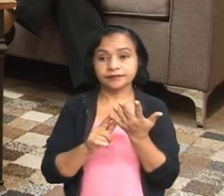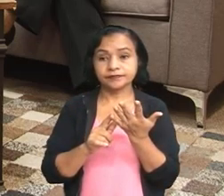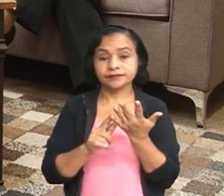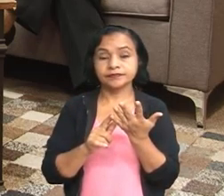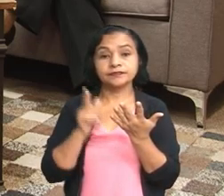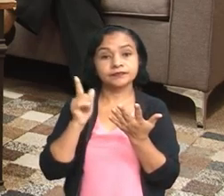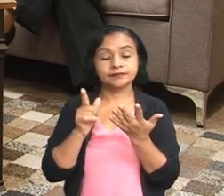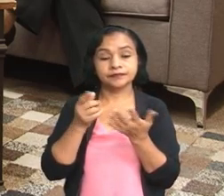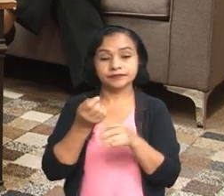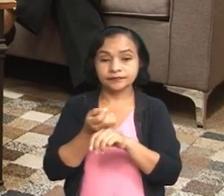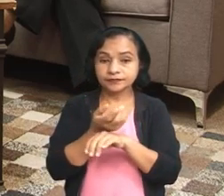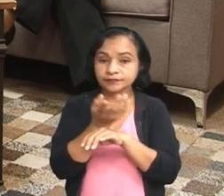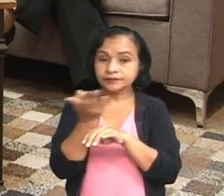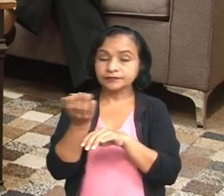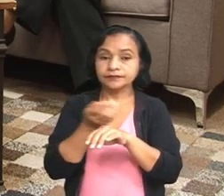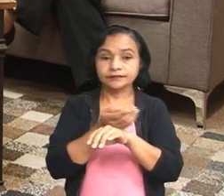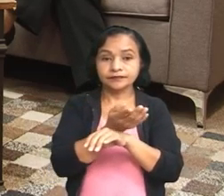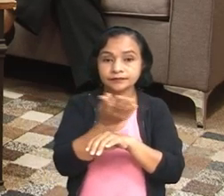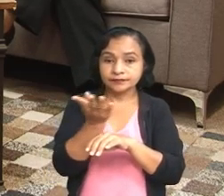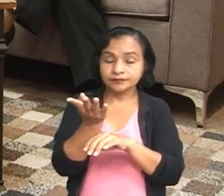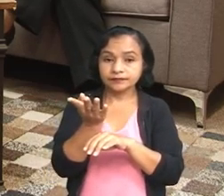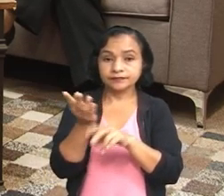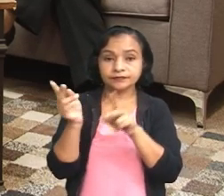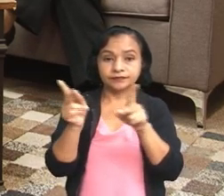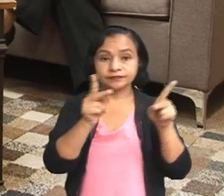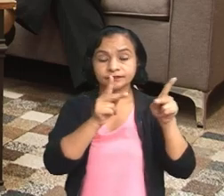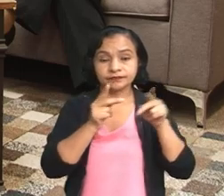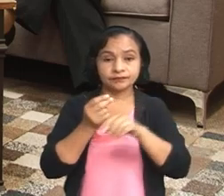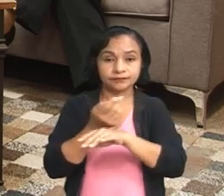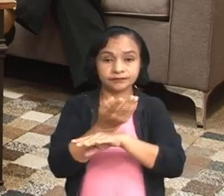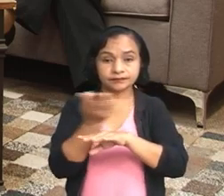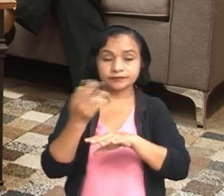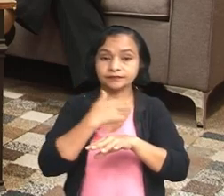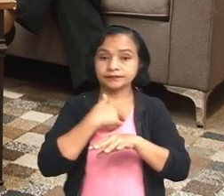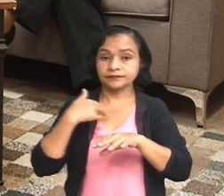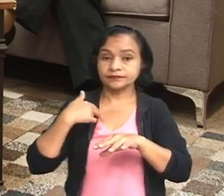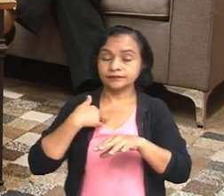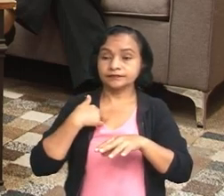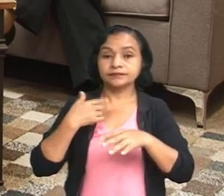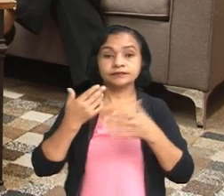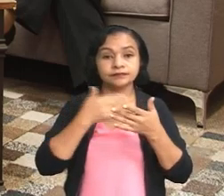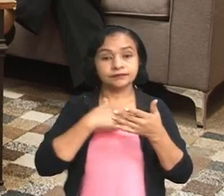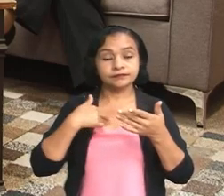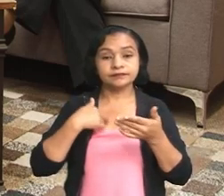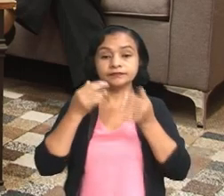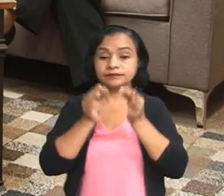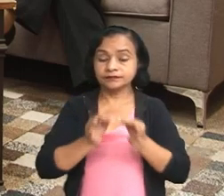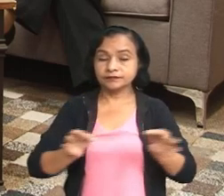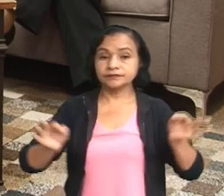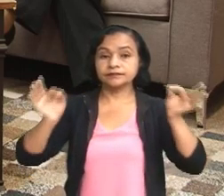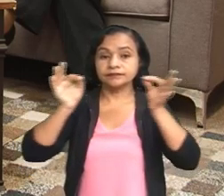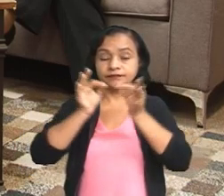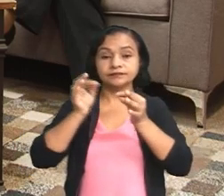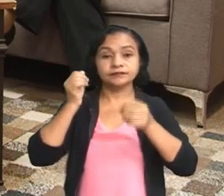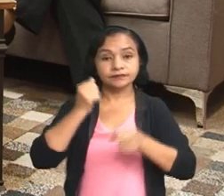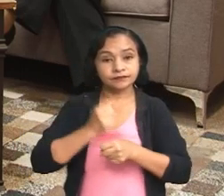las consejerías, que las consejerías han sido y han jugado un papel bien